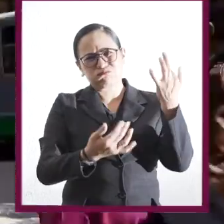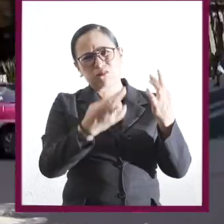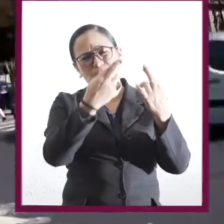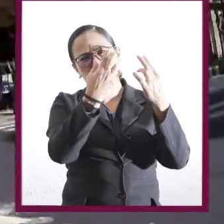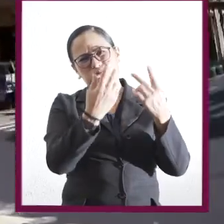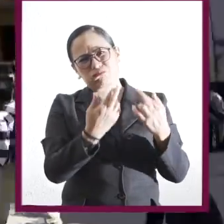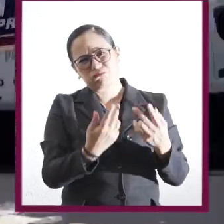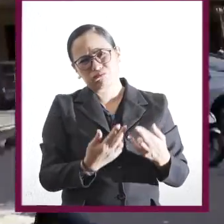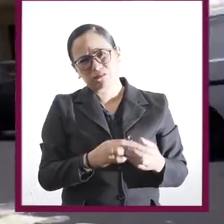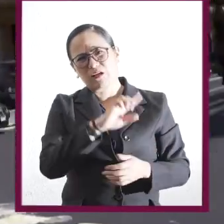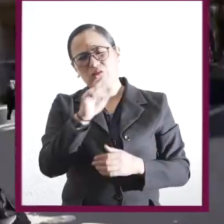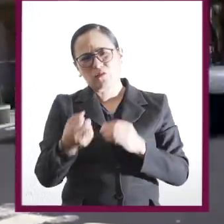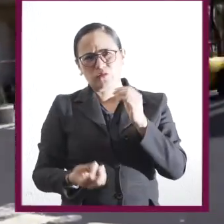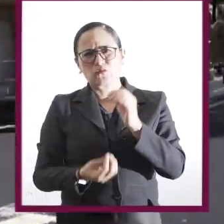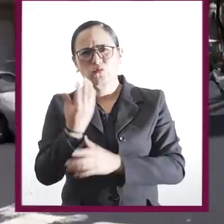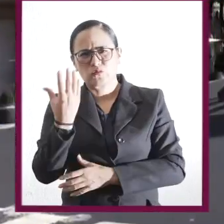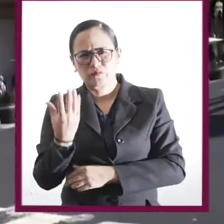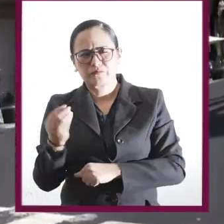por un incendio.